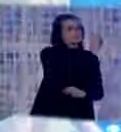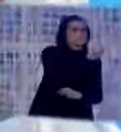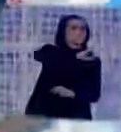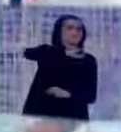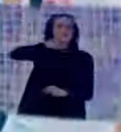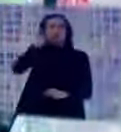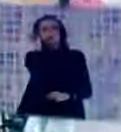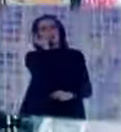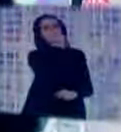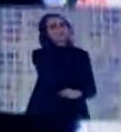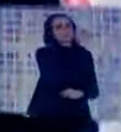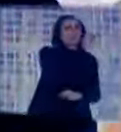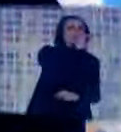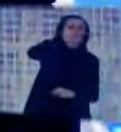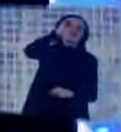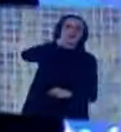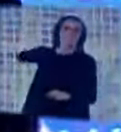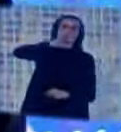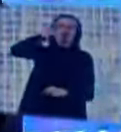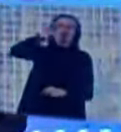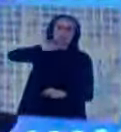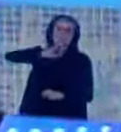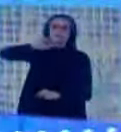amos directamente